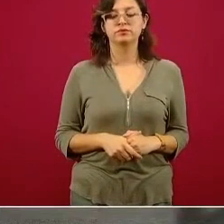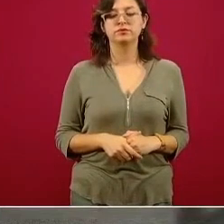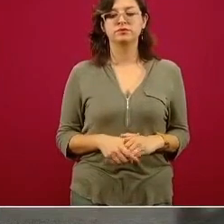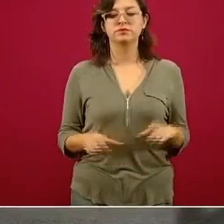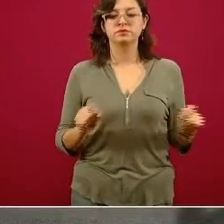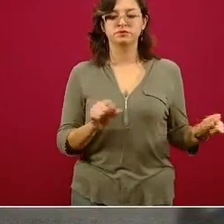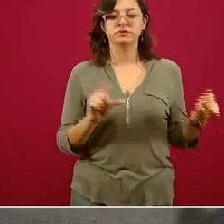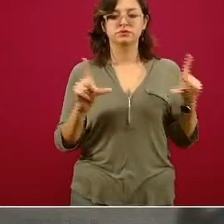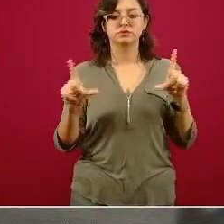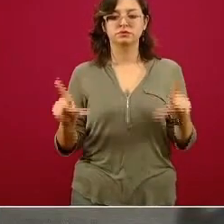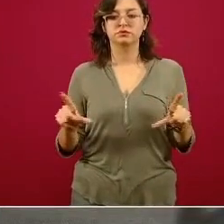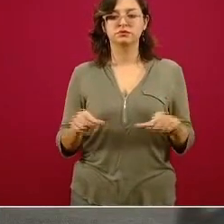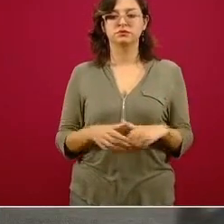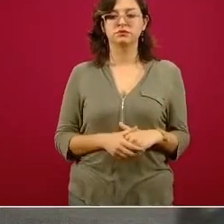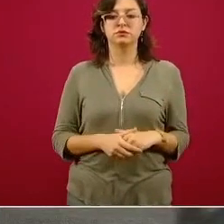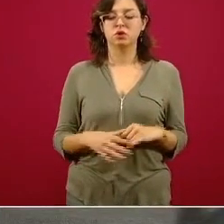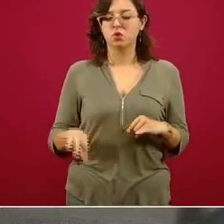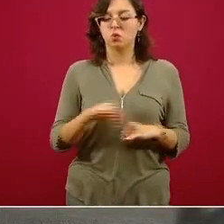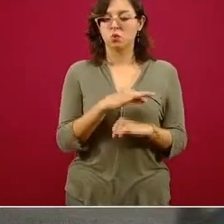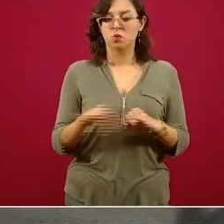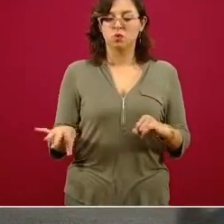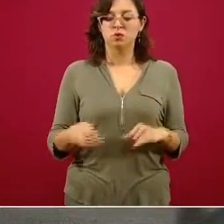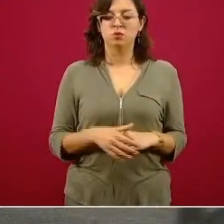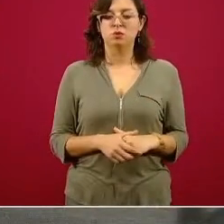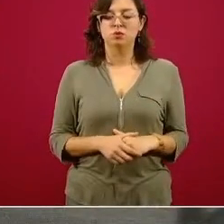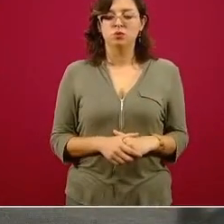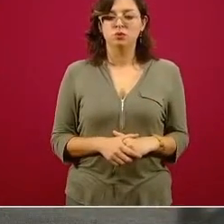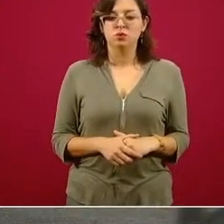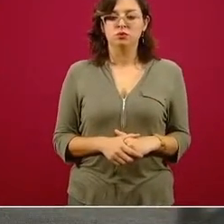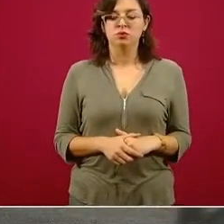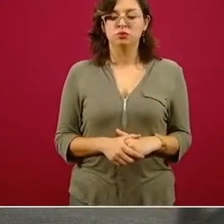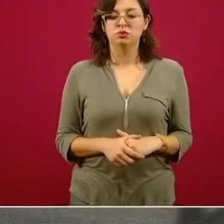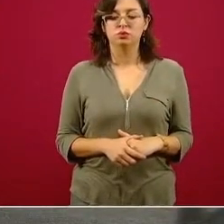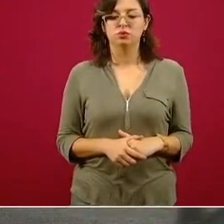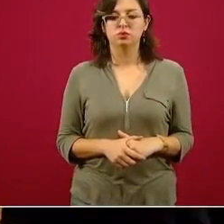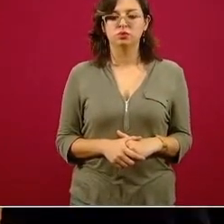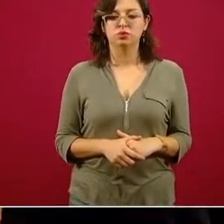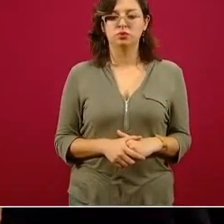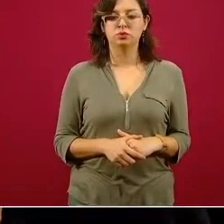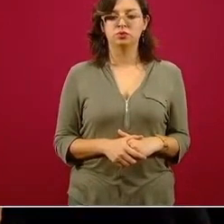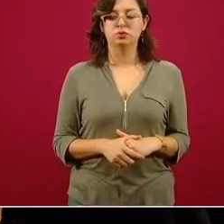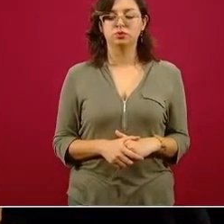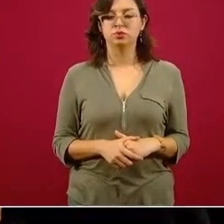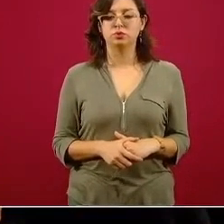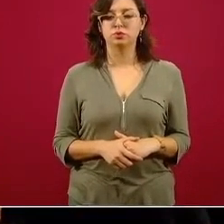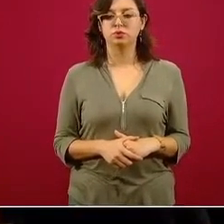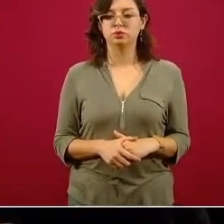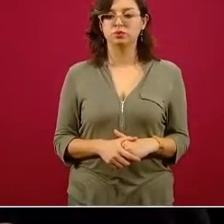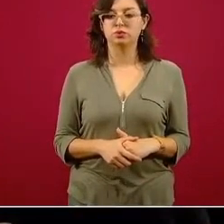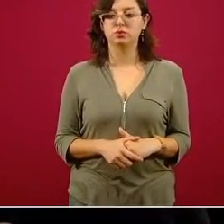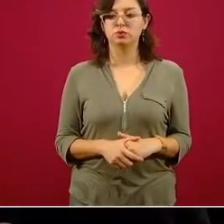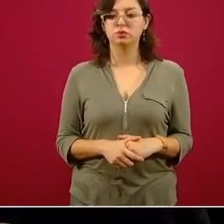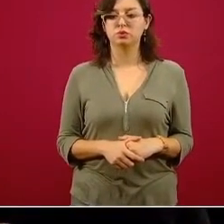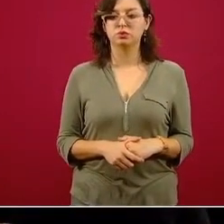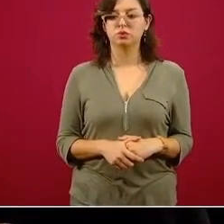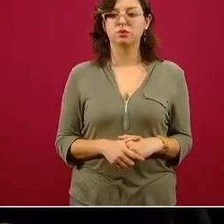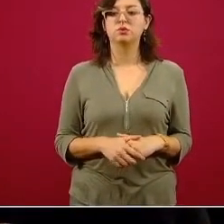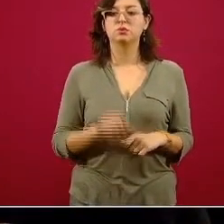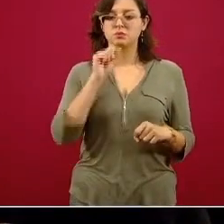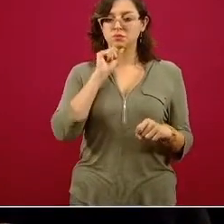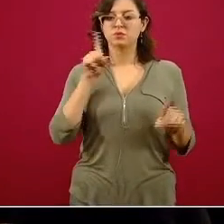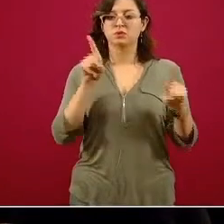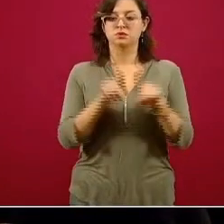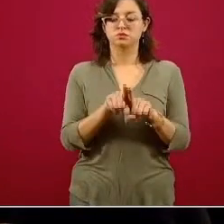siguiente diapositiva, me parece que es la última, que es precisamente la distribución por también grupo de edad